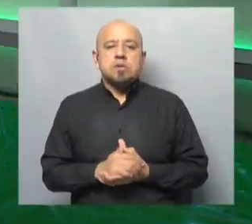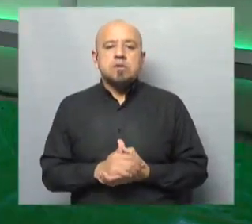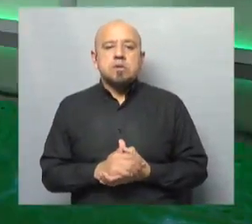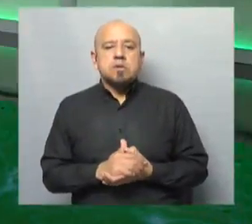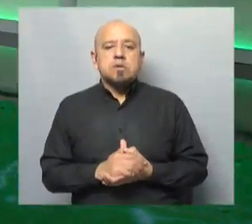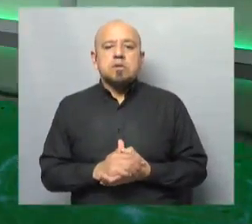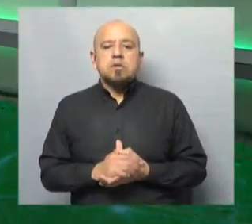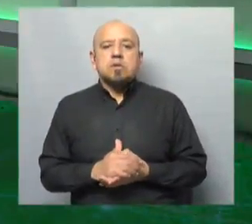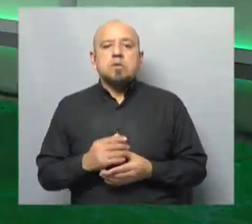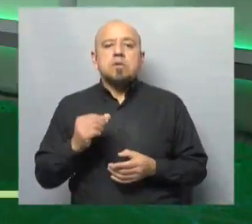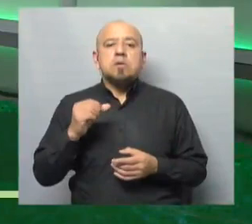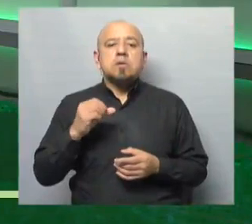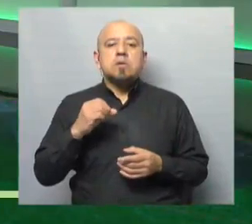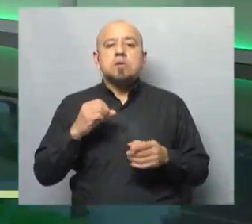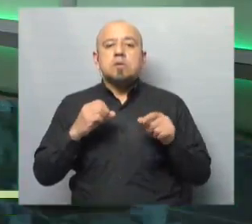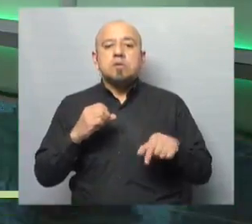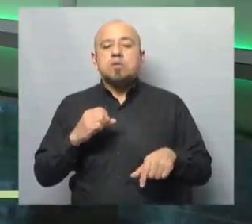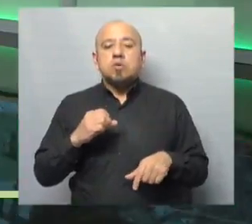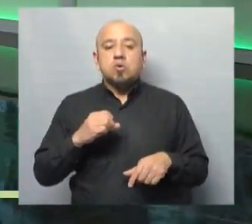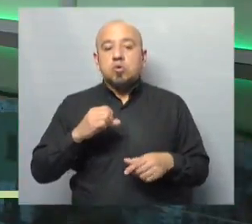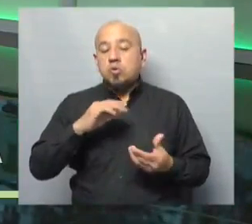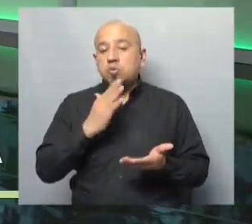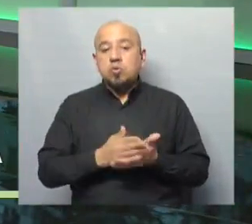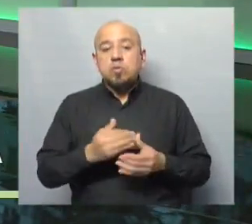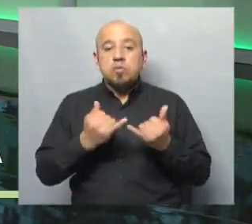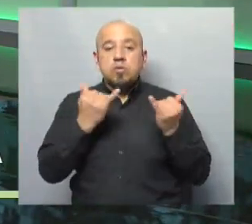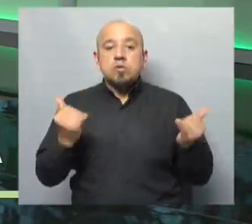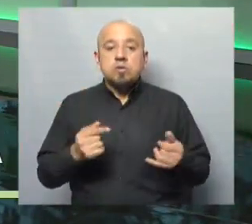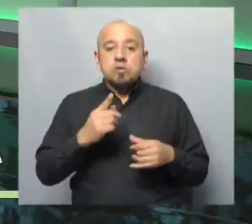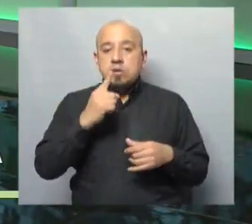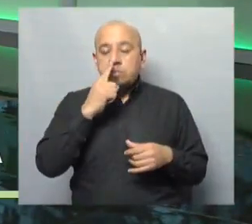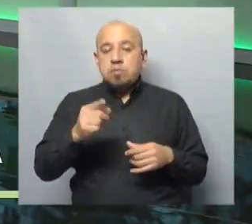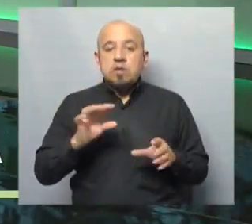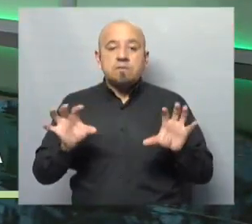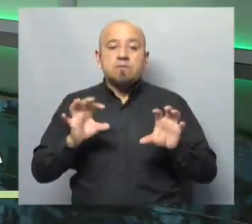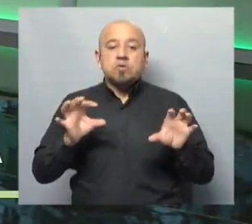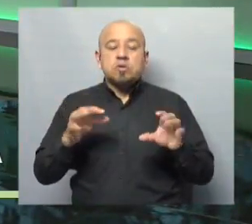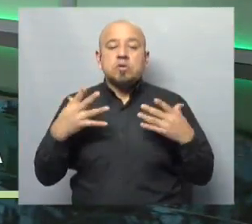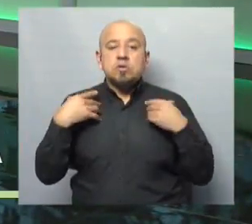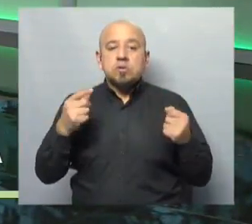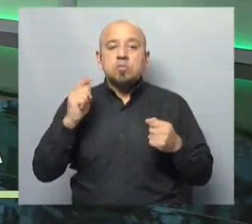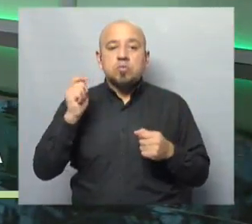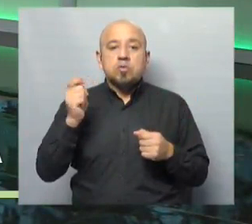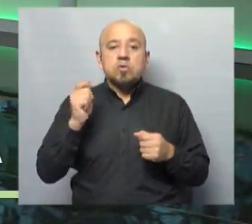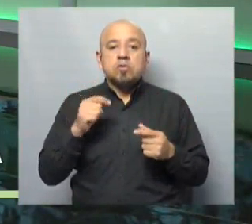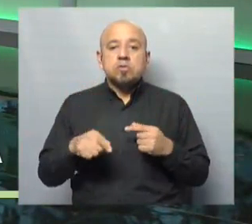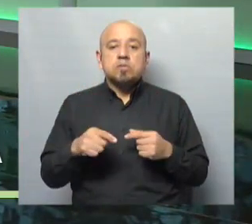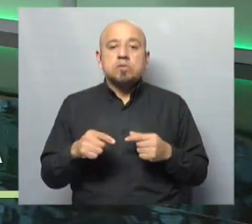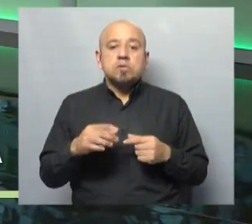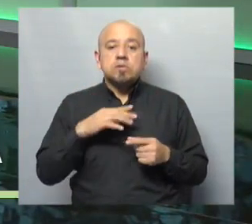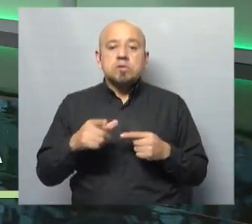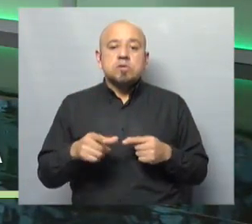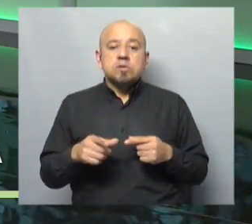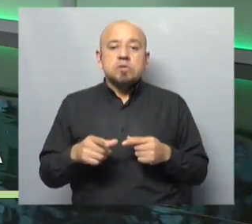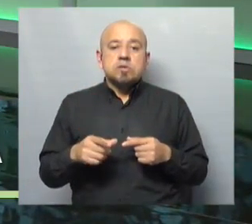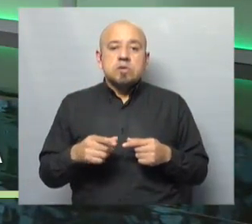adelantábamos al inicio hoy es el último día de más de 1.000 funcionarios de salud pública que se encontraban allí a